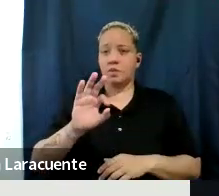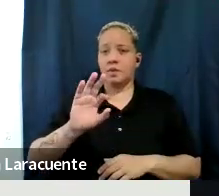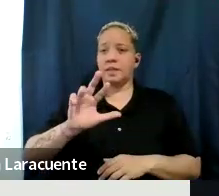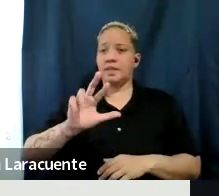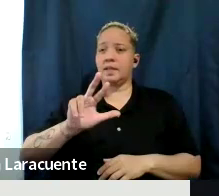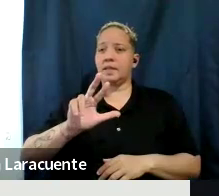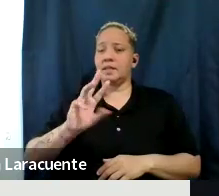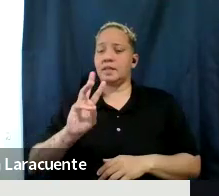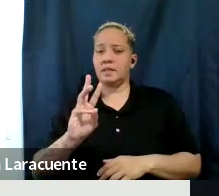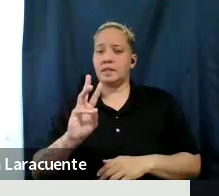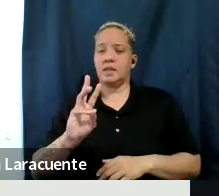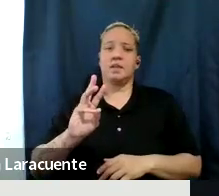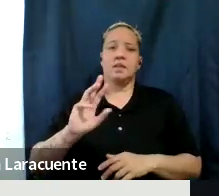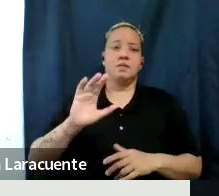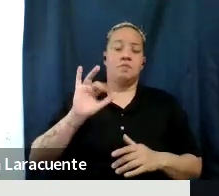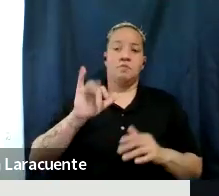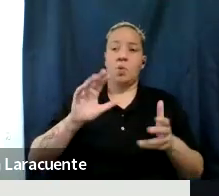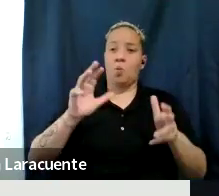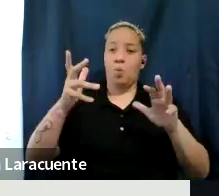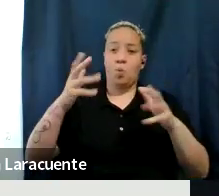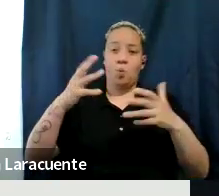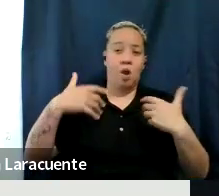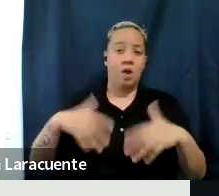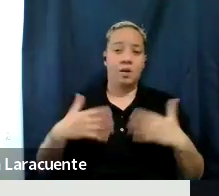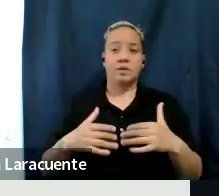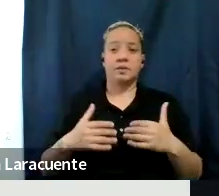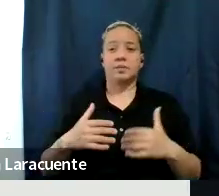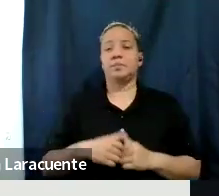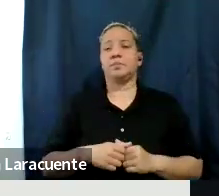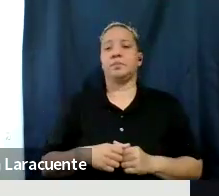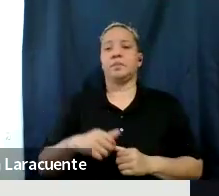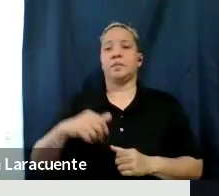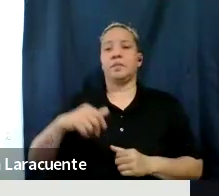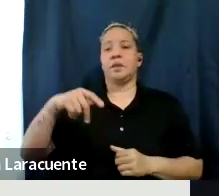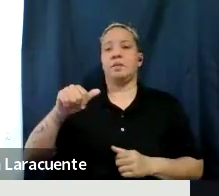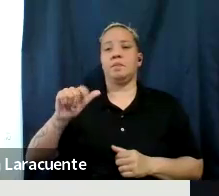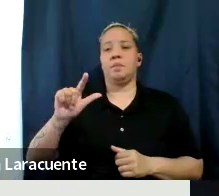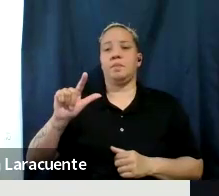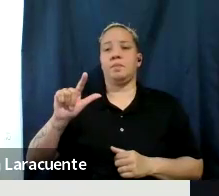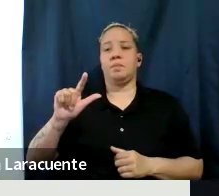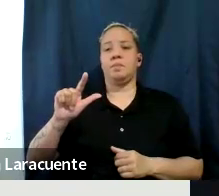fue torbellinesca, dice Palau de Nemes. Y efectivamente fue